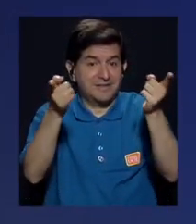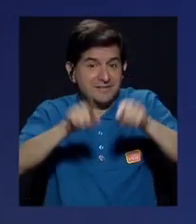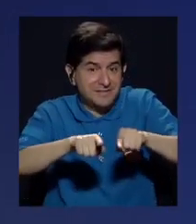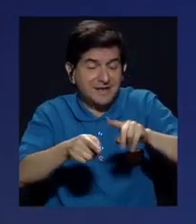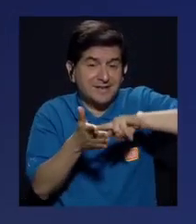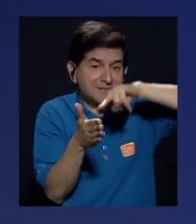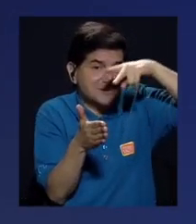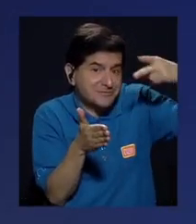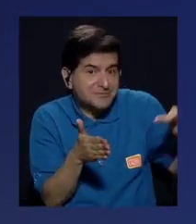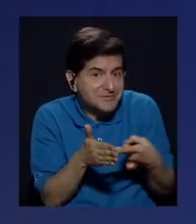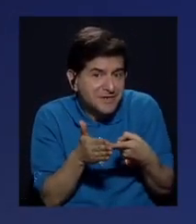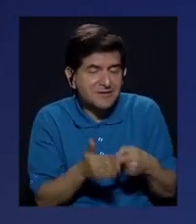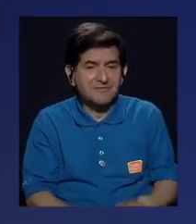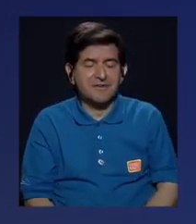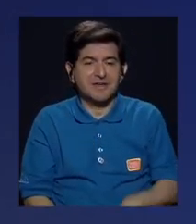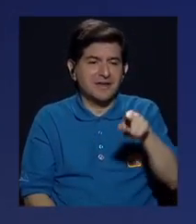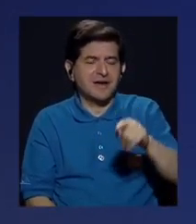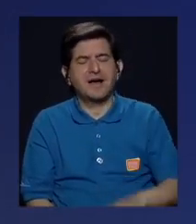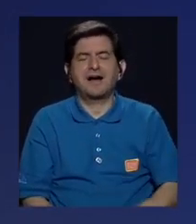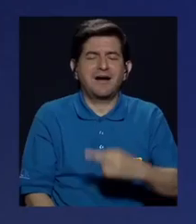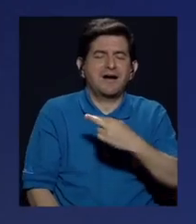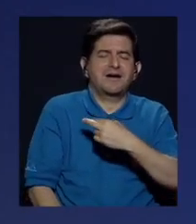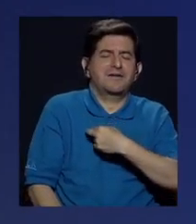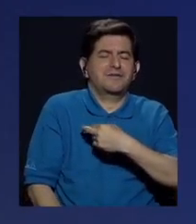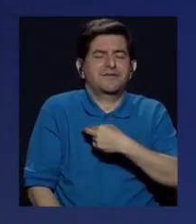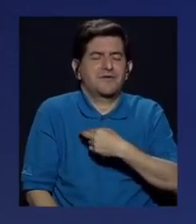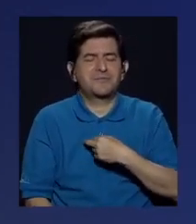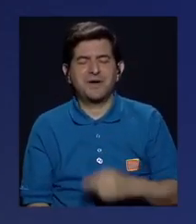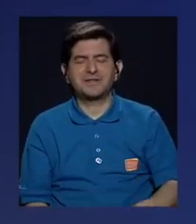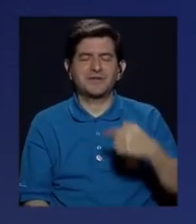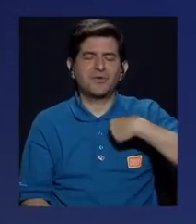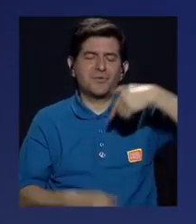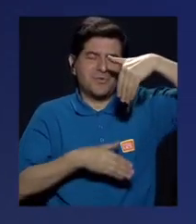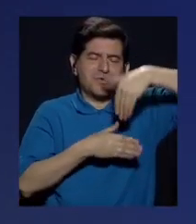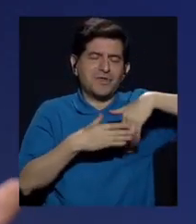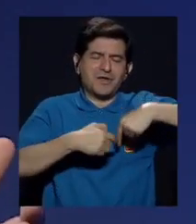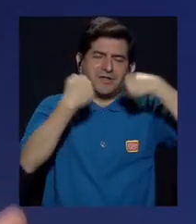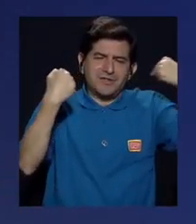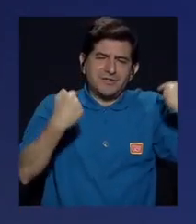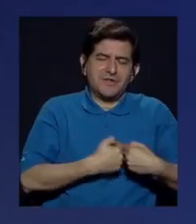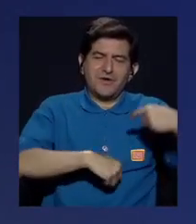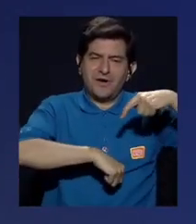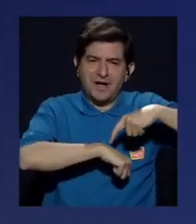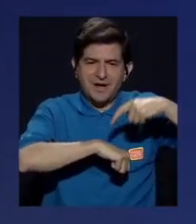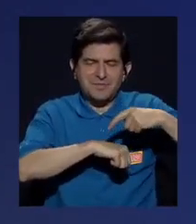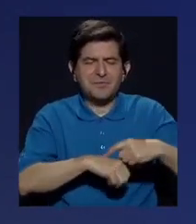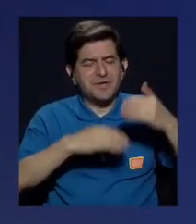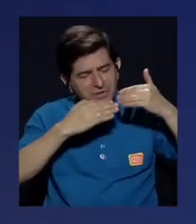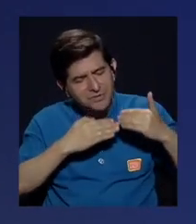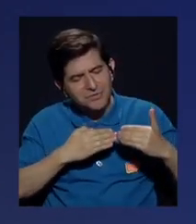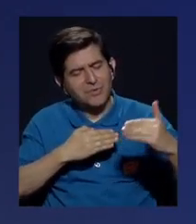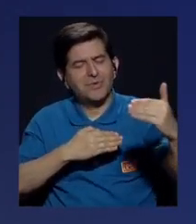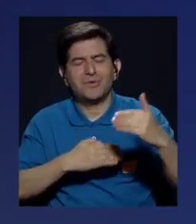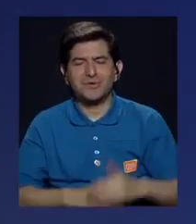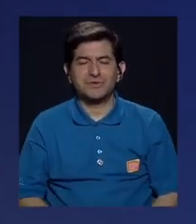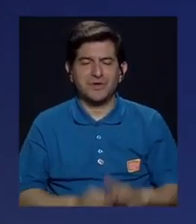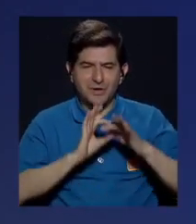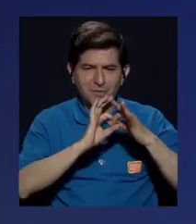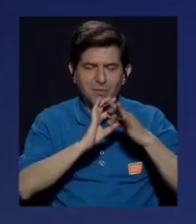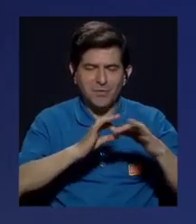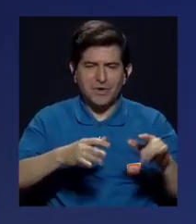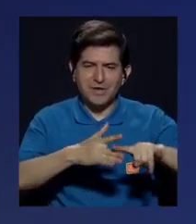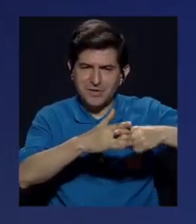podría significar la interpretación romántica de lo que uno lleva en el corazón cuando tiene mucho tiempo de llevar de la mano